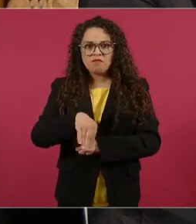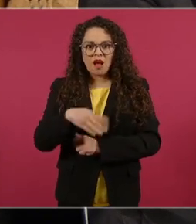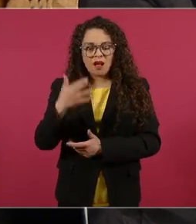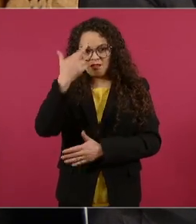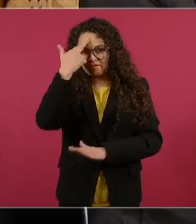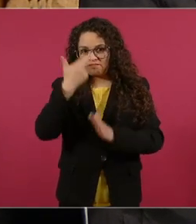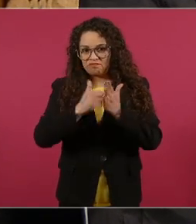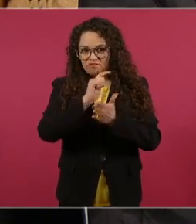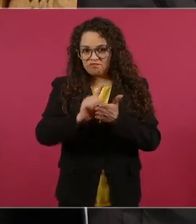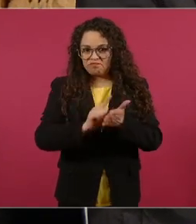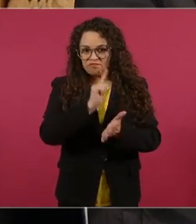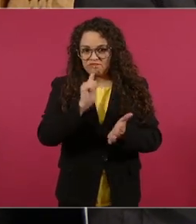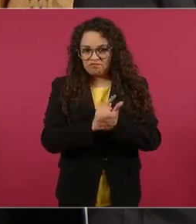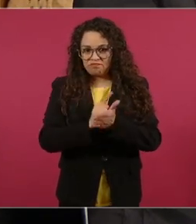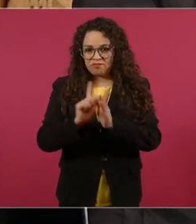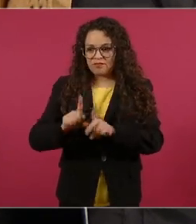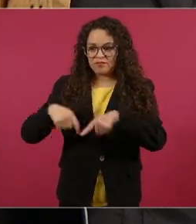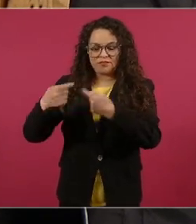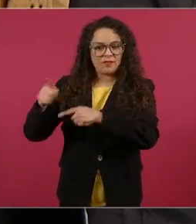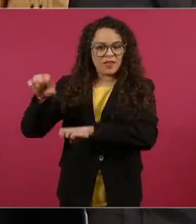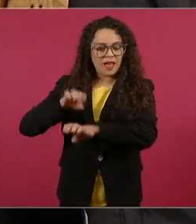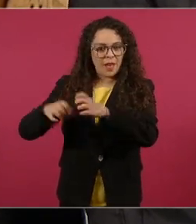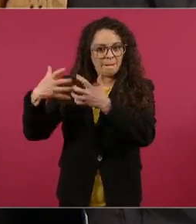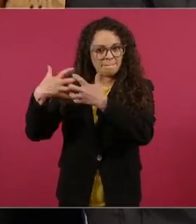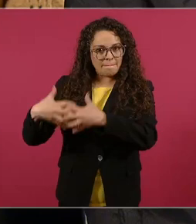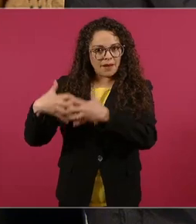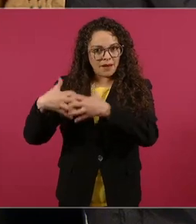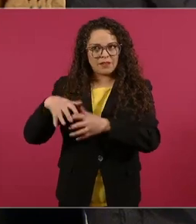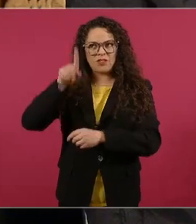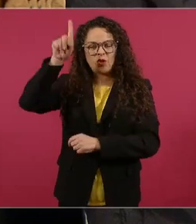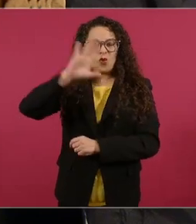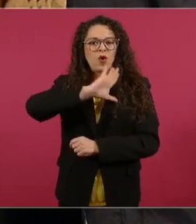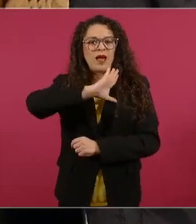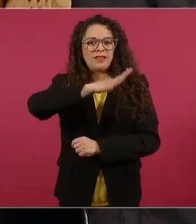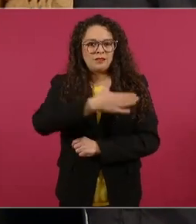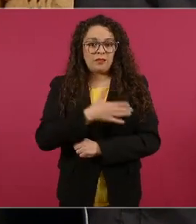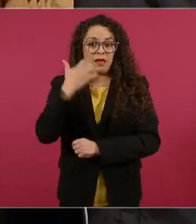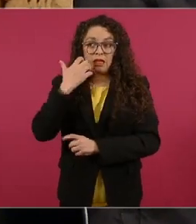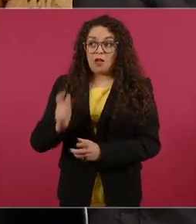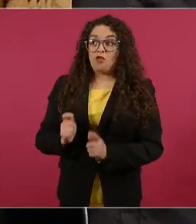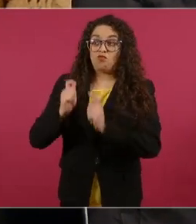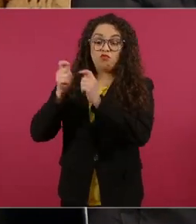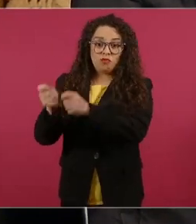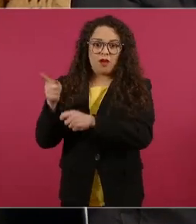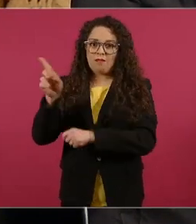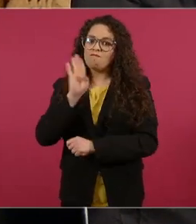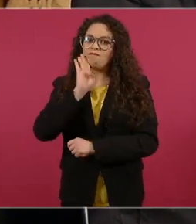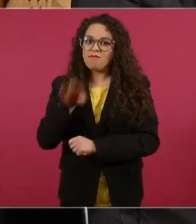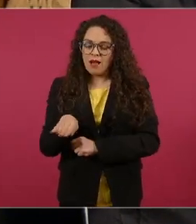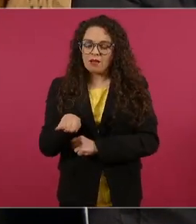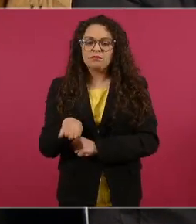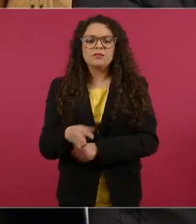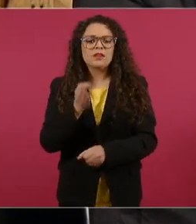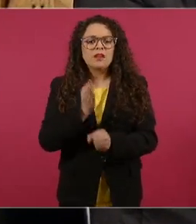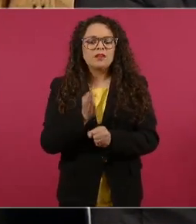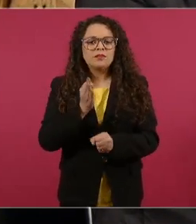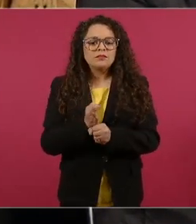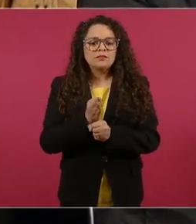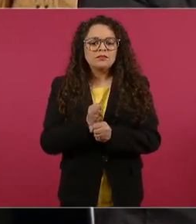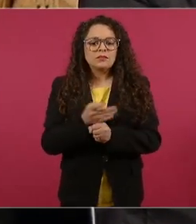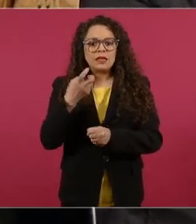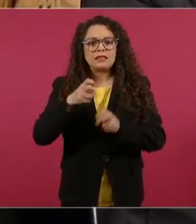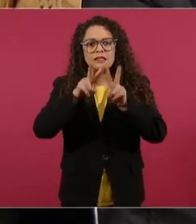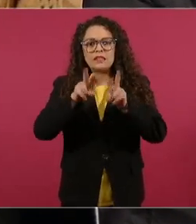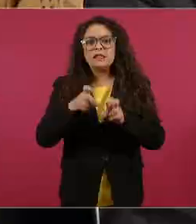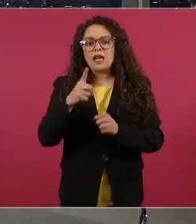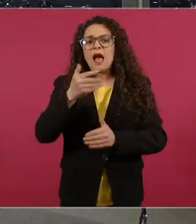bueno, la concesión ilícita para esta empresa española. ¿Qué avances hay sobre el tema? Si